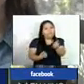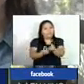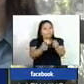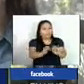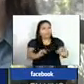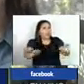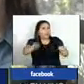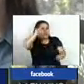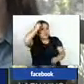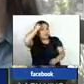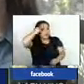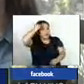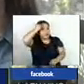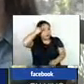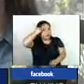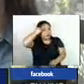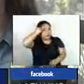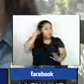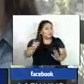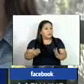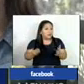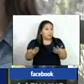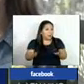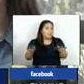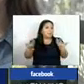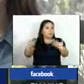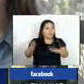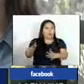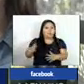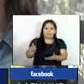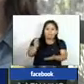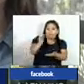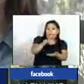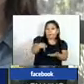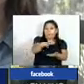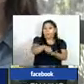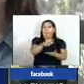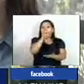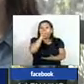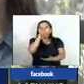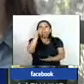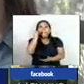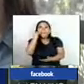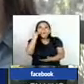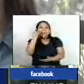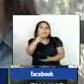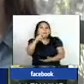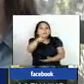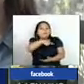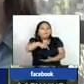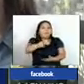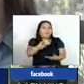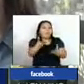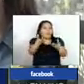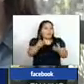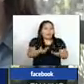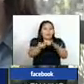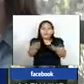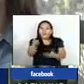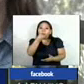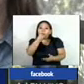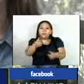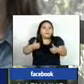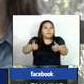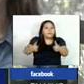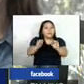los niños. Entonces, en sí, el producto ya es un apoyo a los padres de familia que buscan dar esa nutrición a los niños.